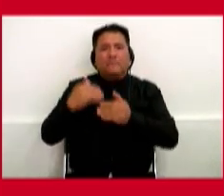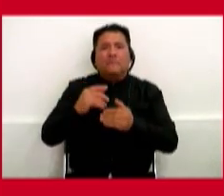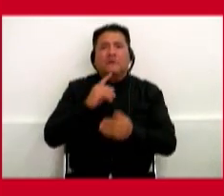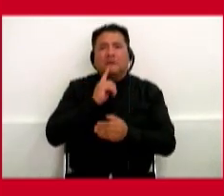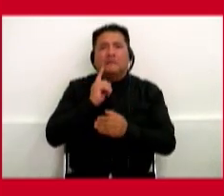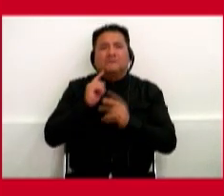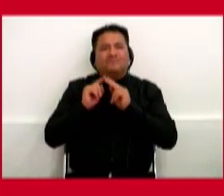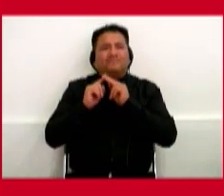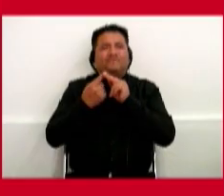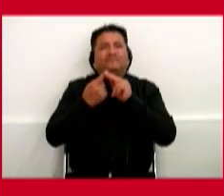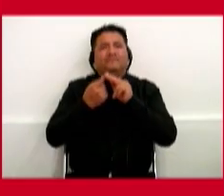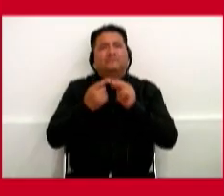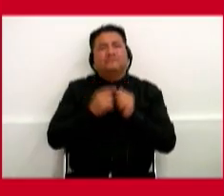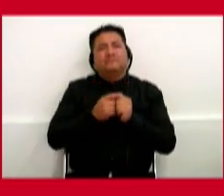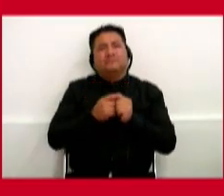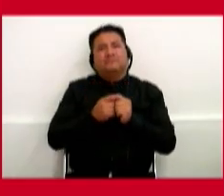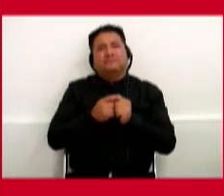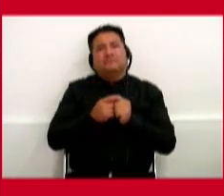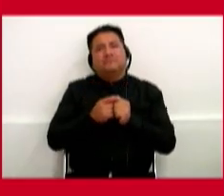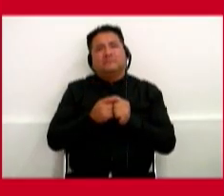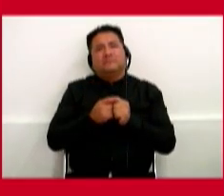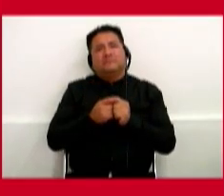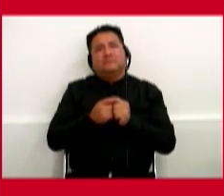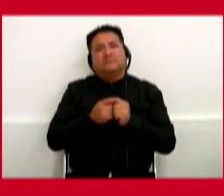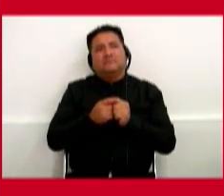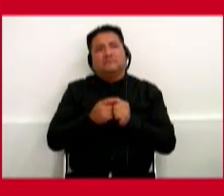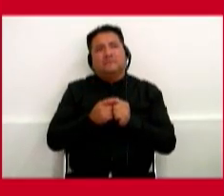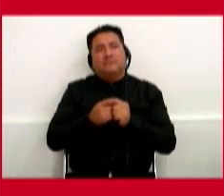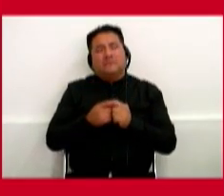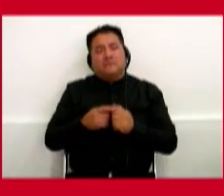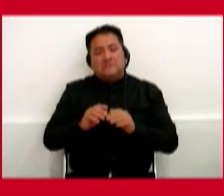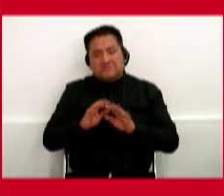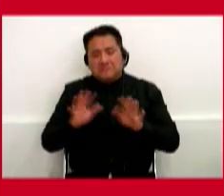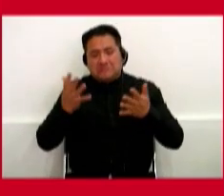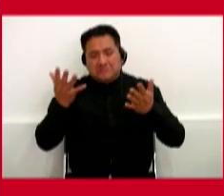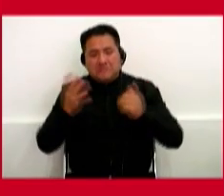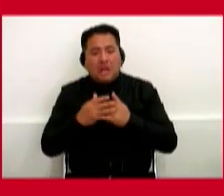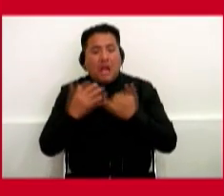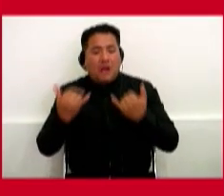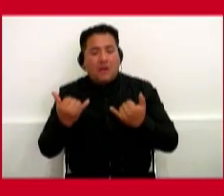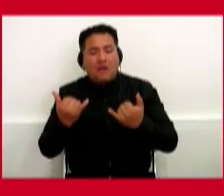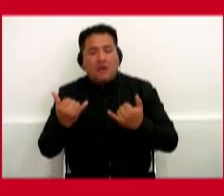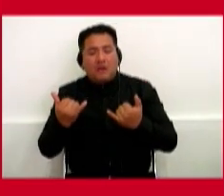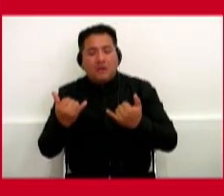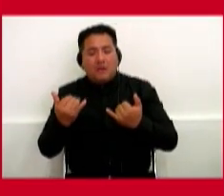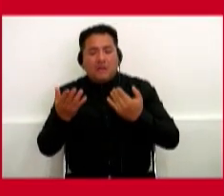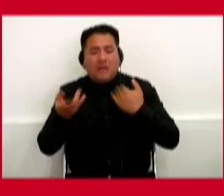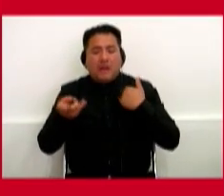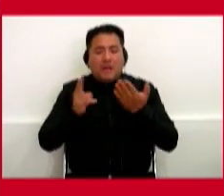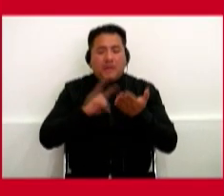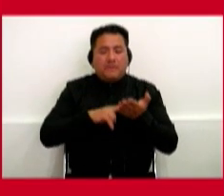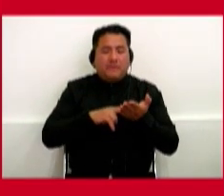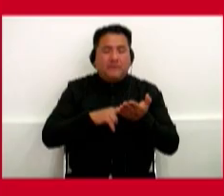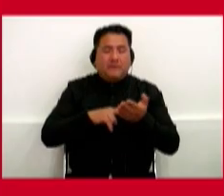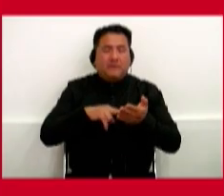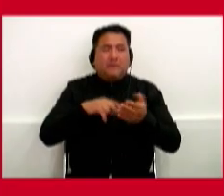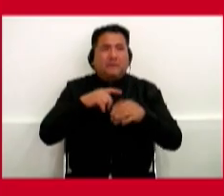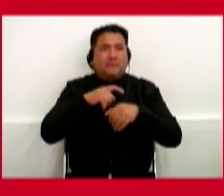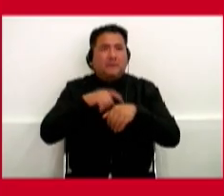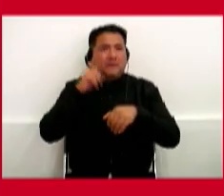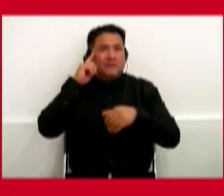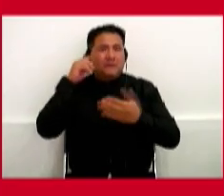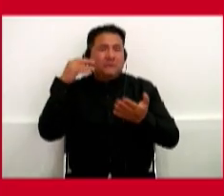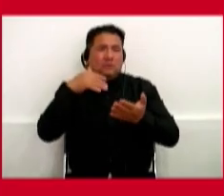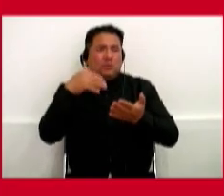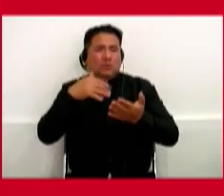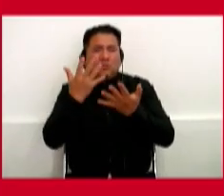poder realizar en la parte de planeamiento. Ahora, como les decía, esto lo aplicamos en un caso de estudio. Esta es una mina que está en